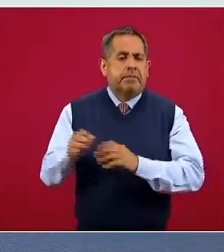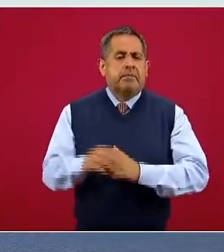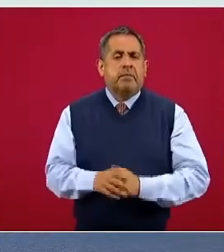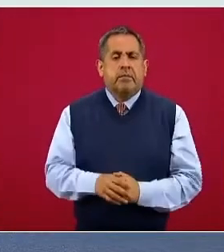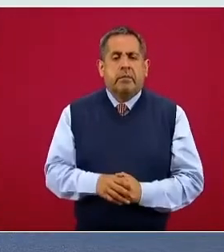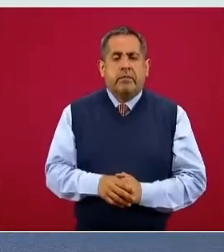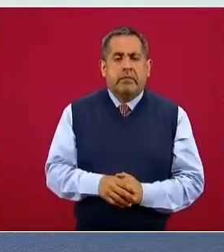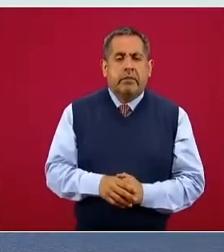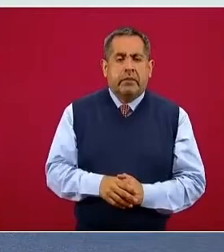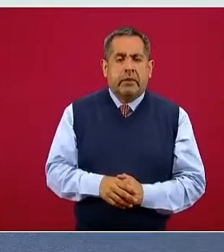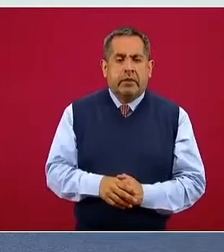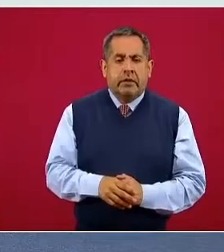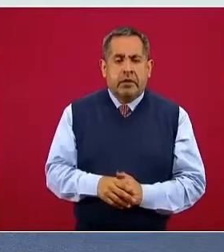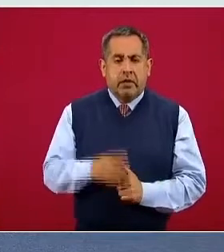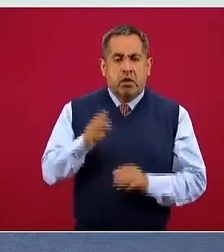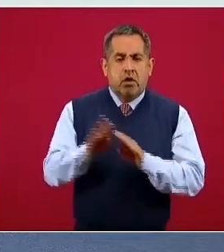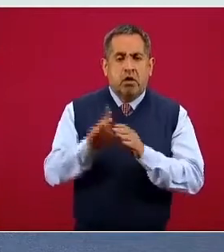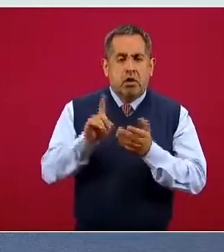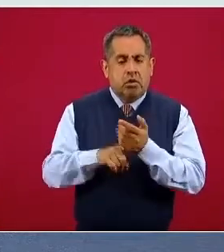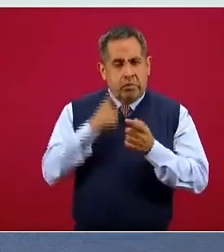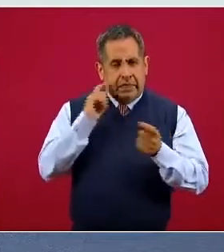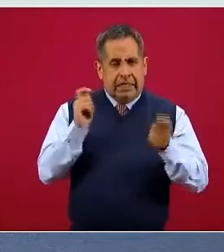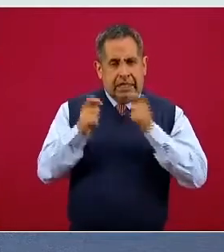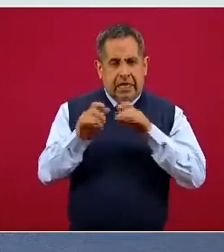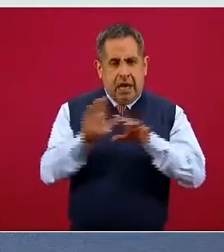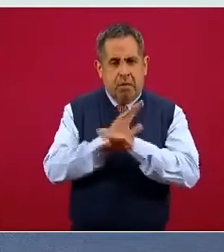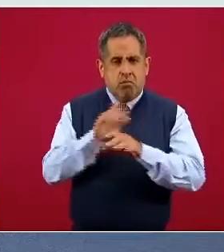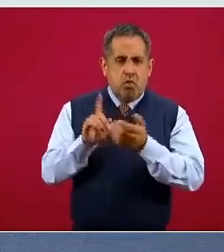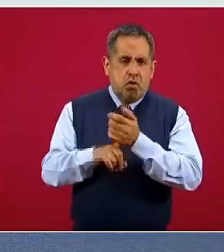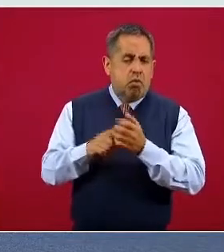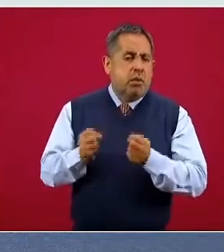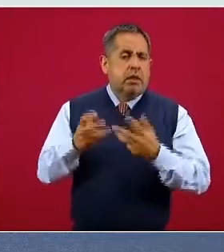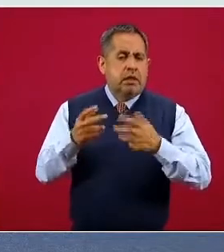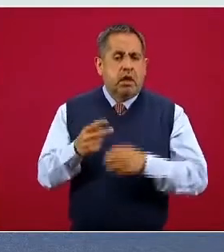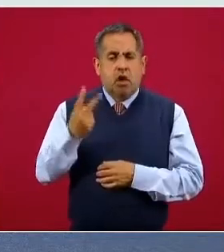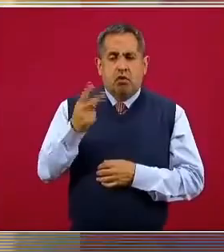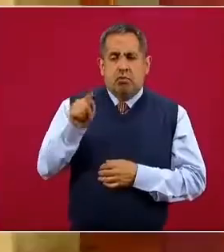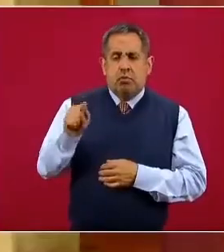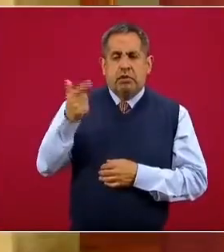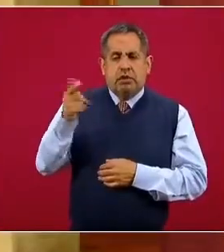diapositiva, tenemos el porcentaje de cambio en las defunciones,